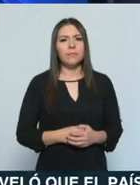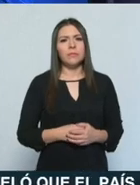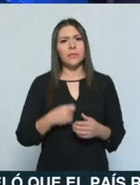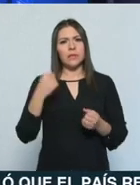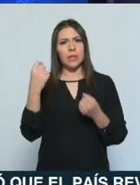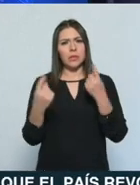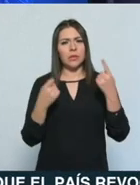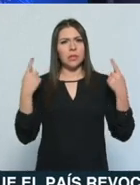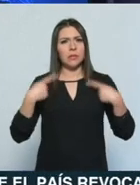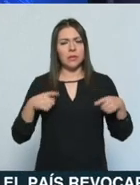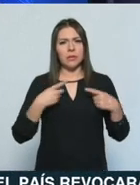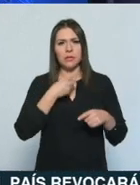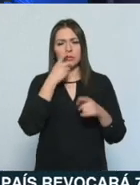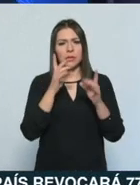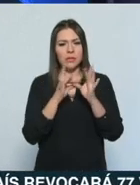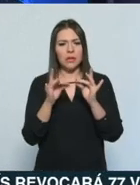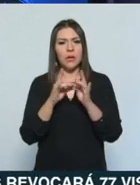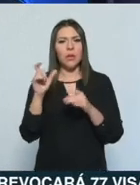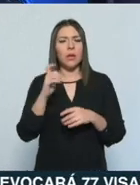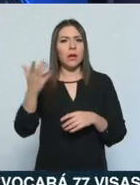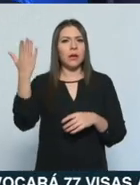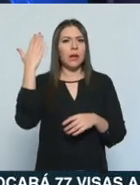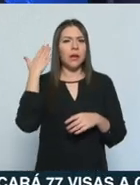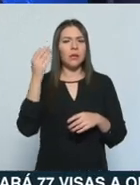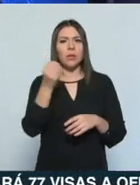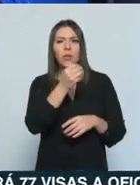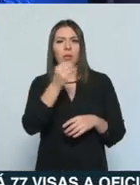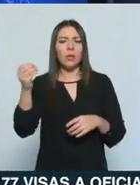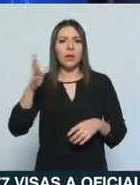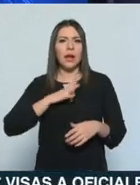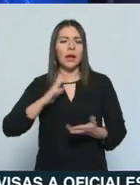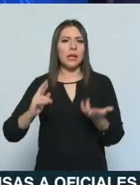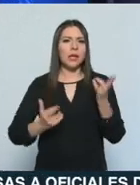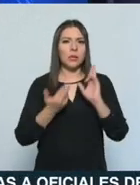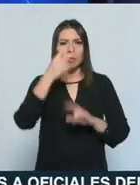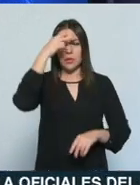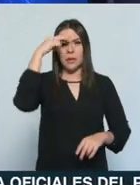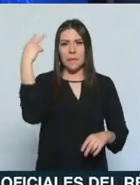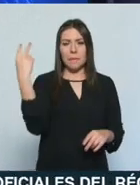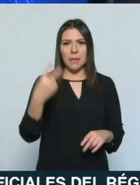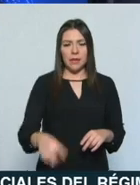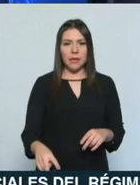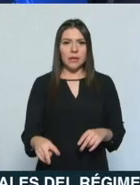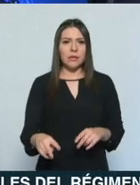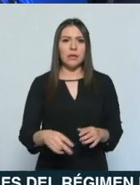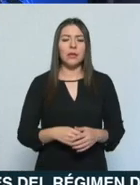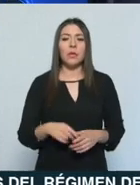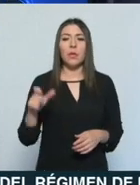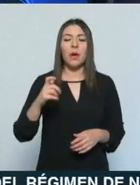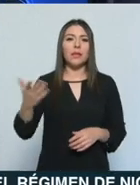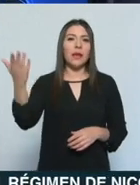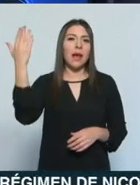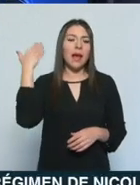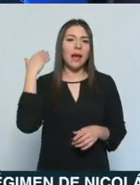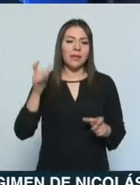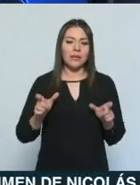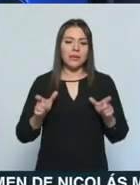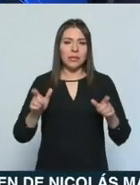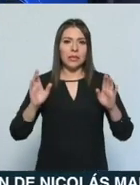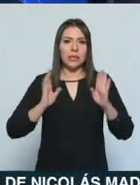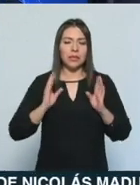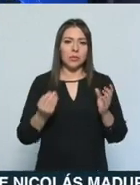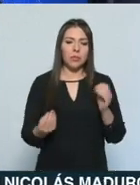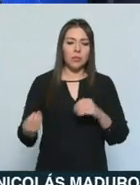la disciplina política que dejó la Revolución Mexicana se ve comprometida cuando el ejército crea una Guardia Nacional que